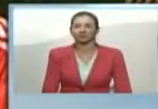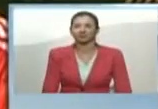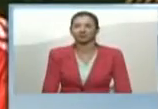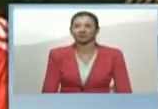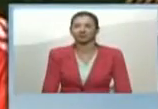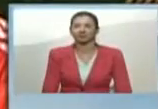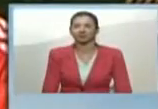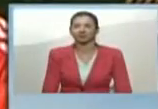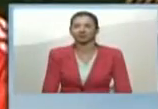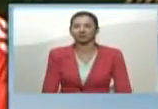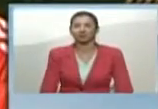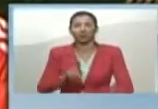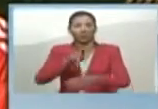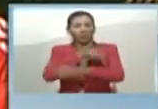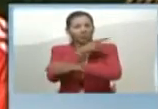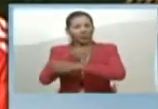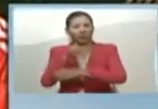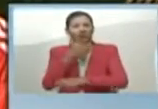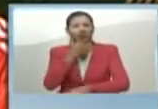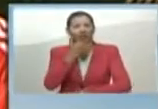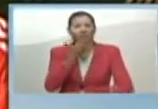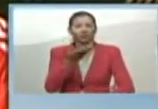Tú eres poeta, ¿vale?